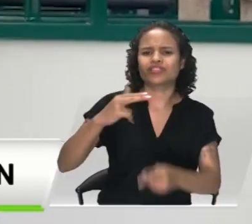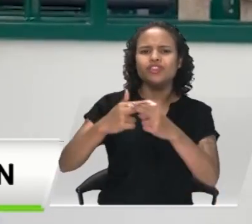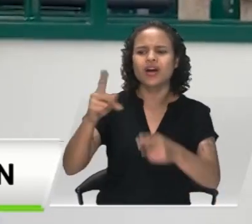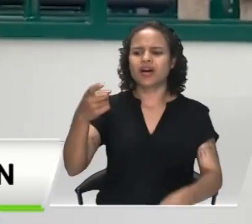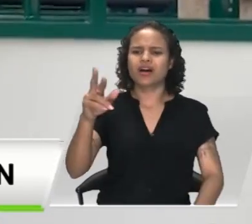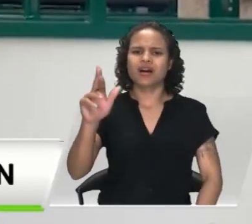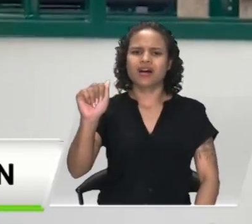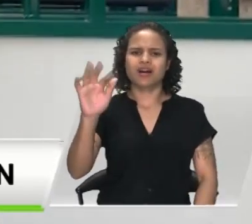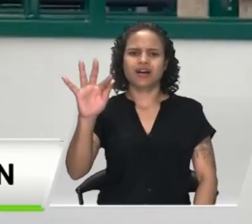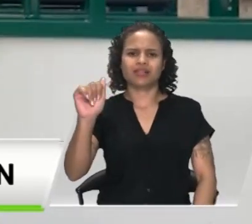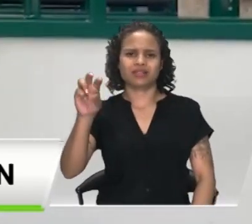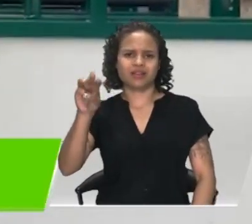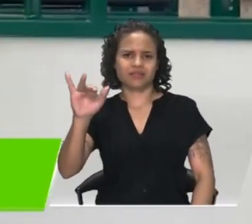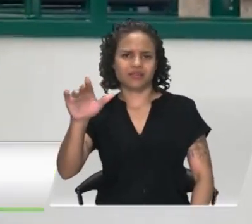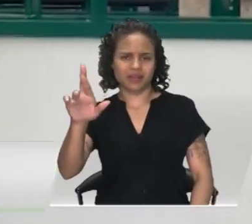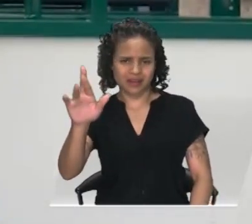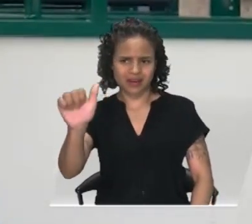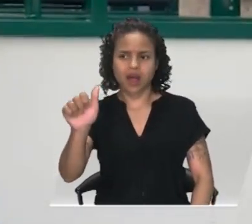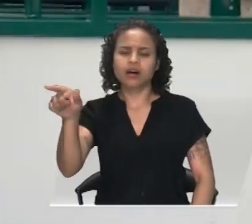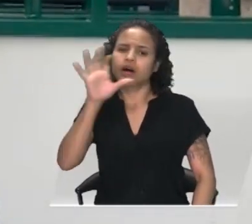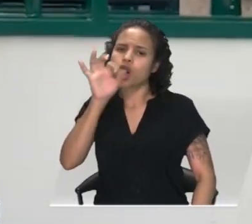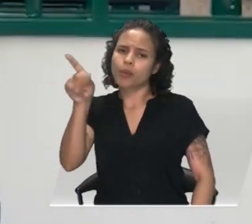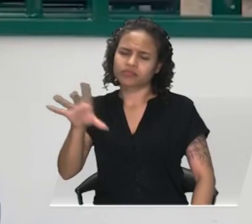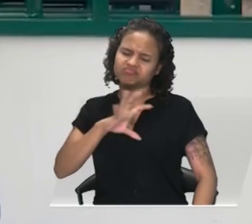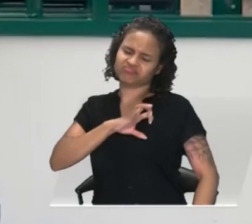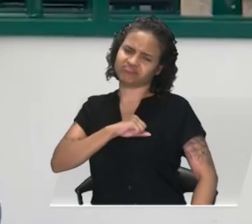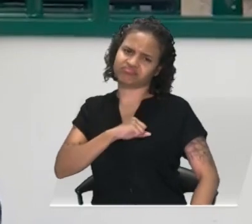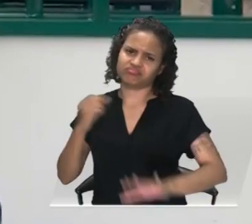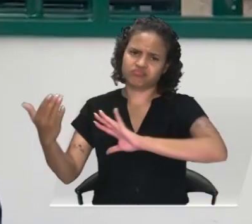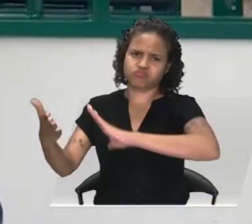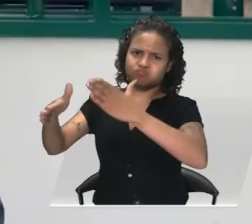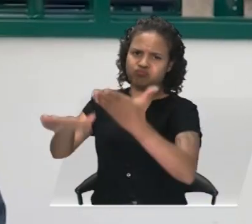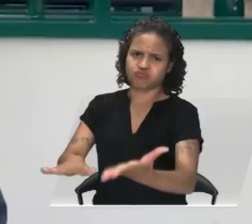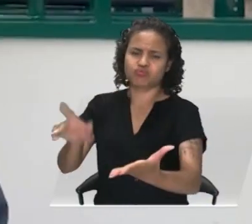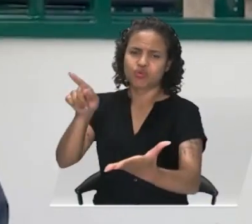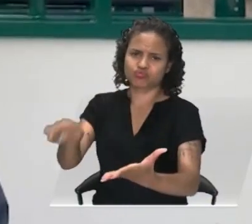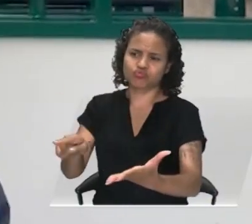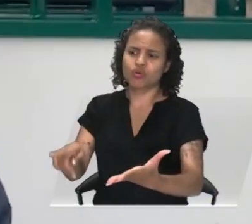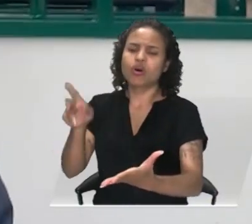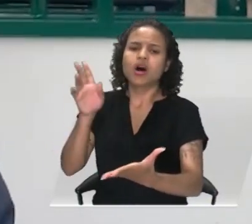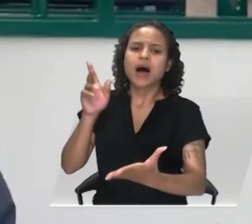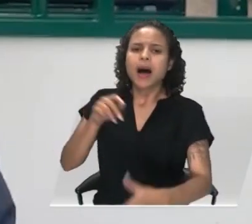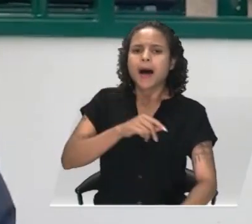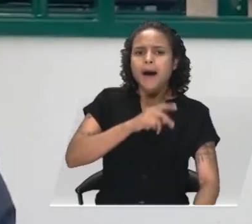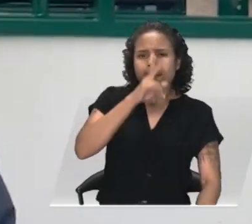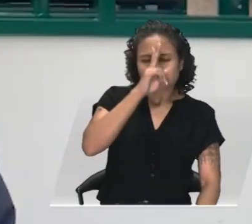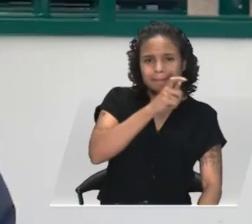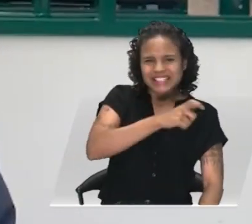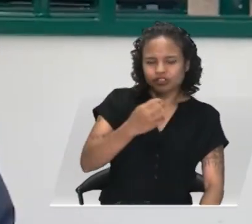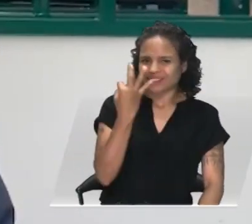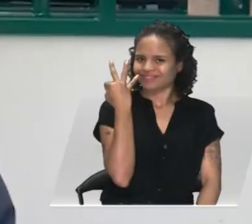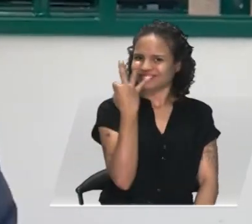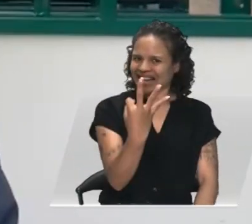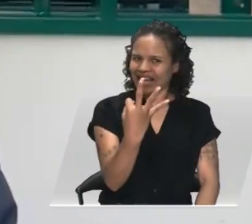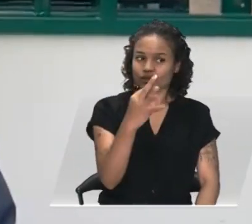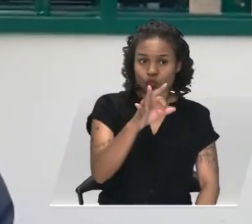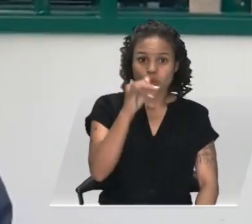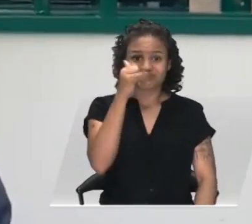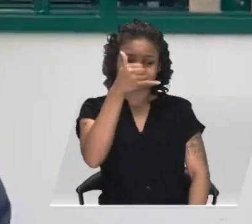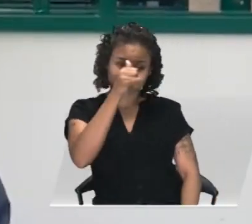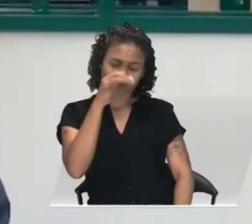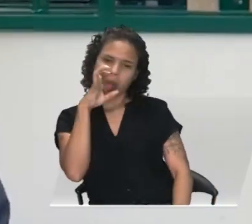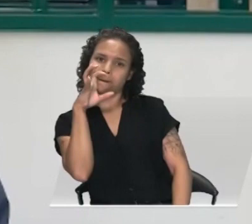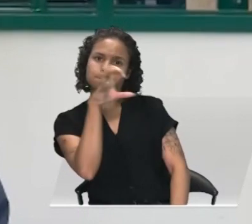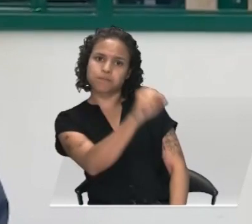presenta un hecho lamentable de una persona de sexo masculino que se desplaza en una motocicleta, pierde la vida. Tres sujetos identificados en cámaras